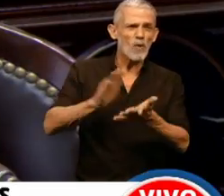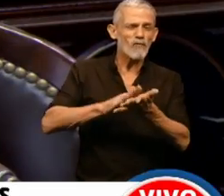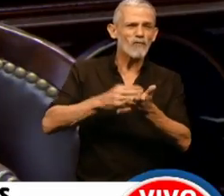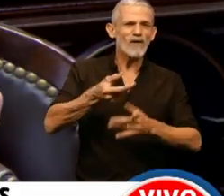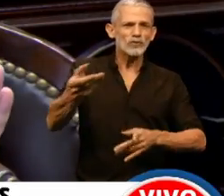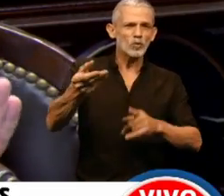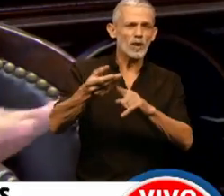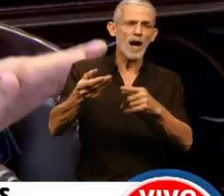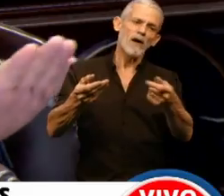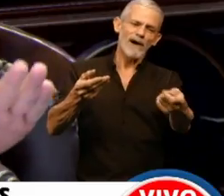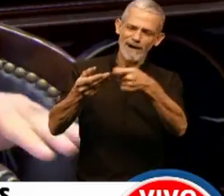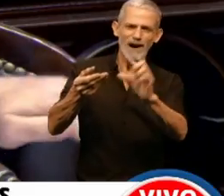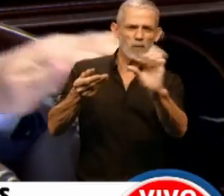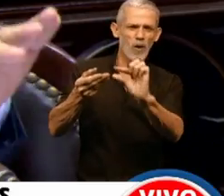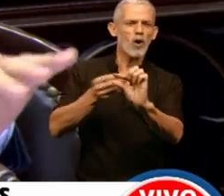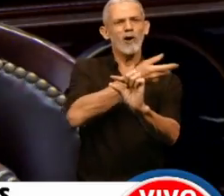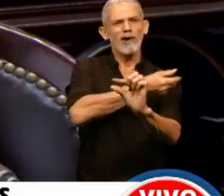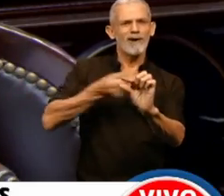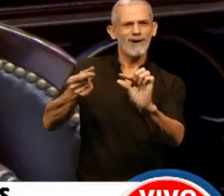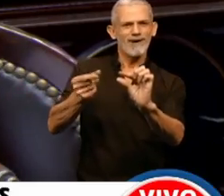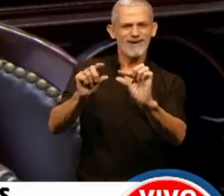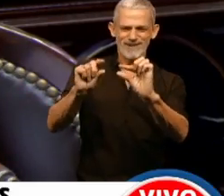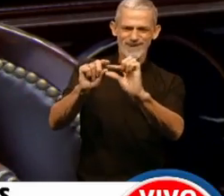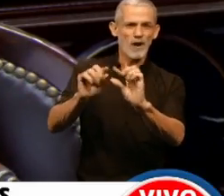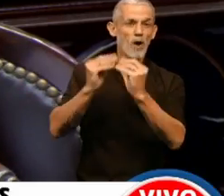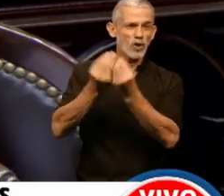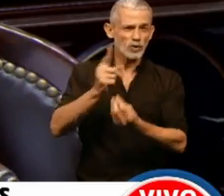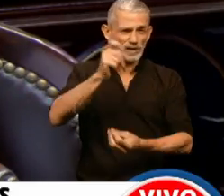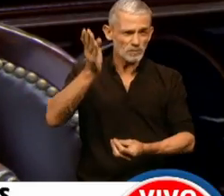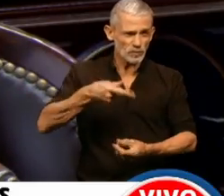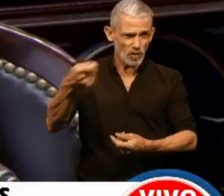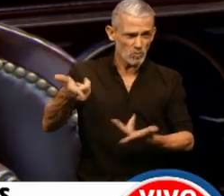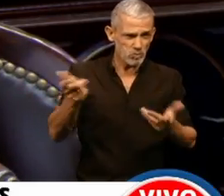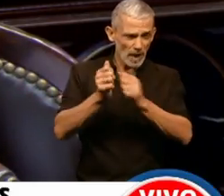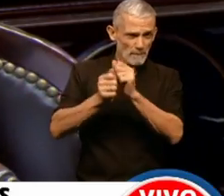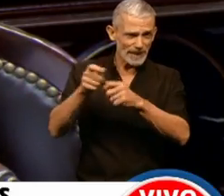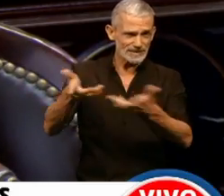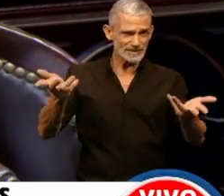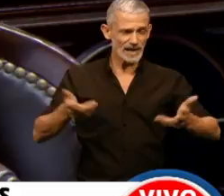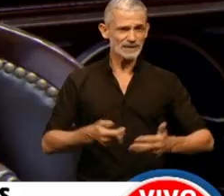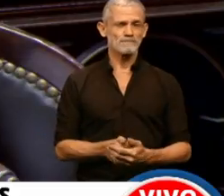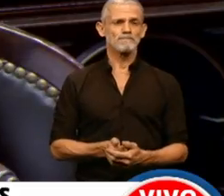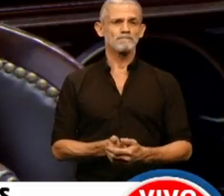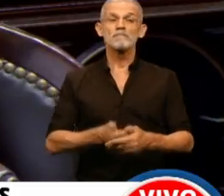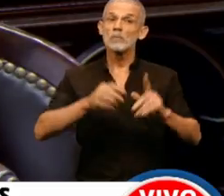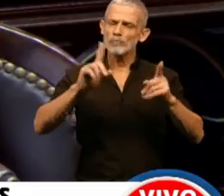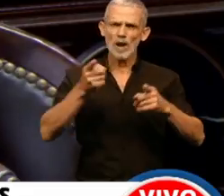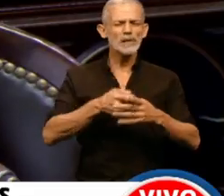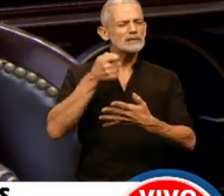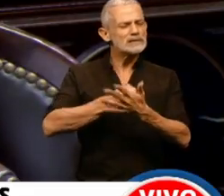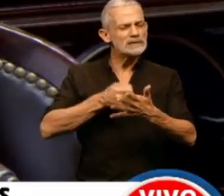simplemente que se pagan por dos vías distintas también se ha dicho y se ha